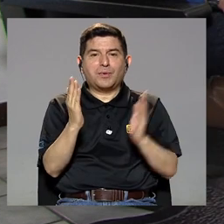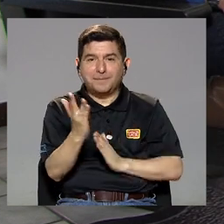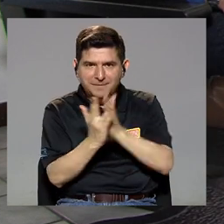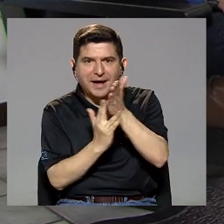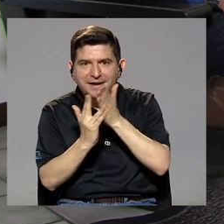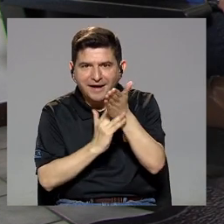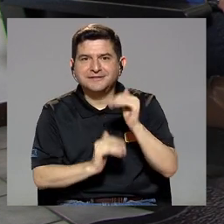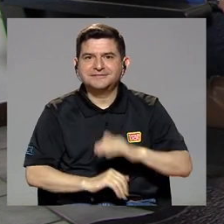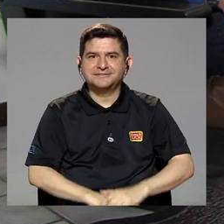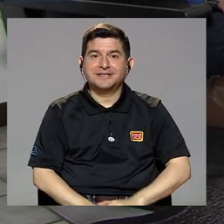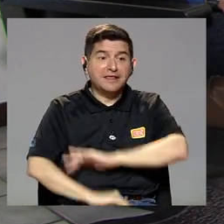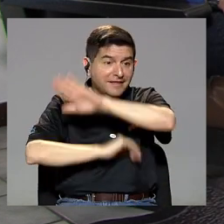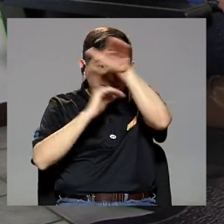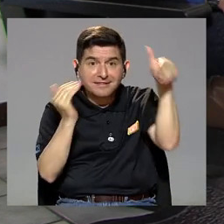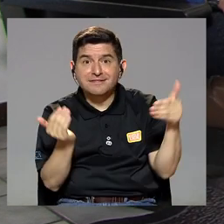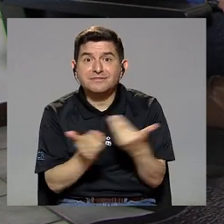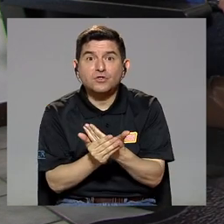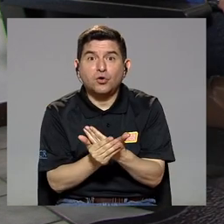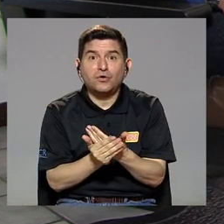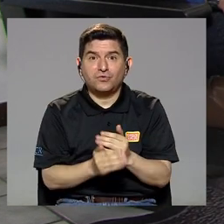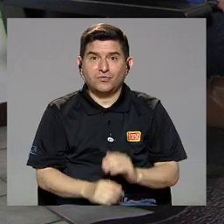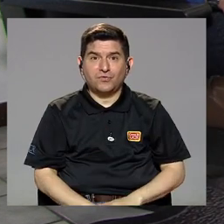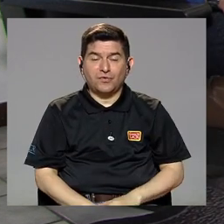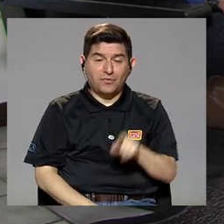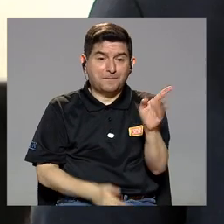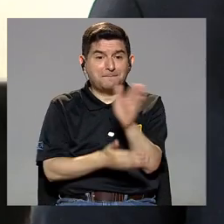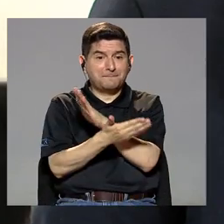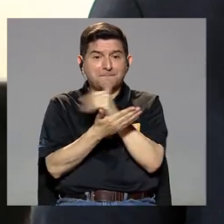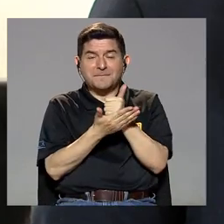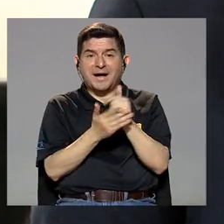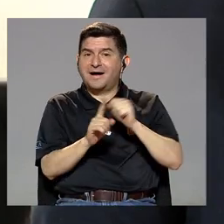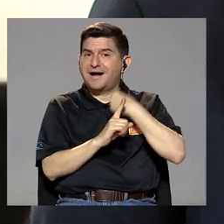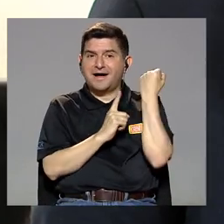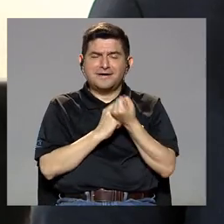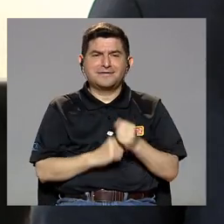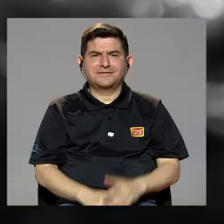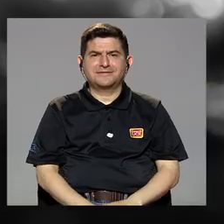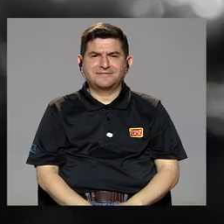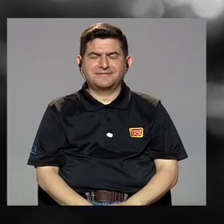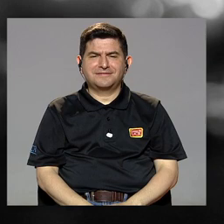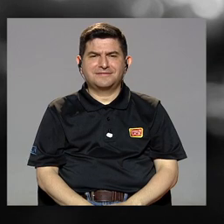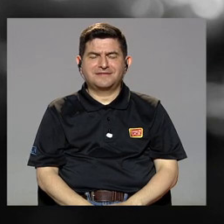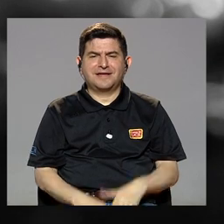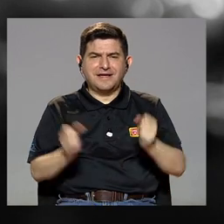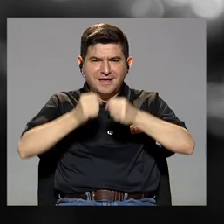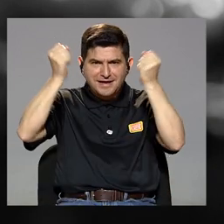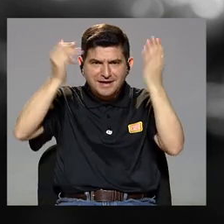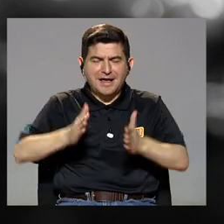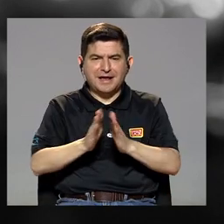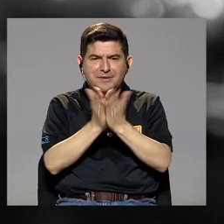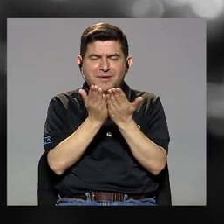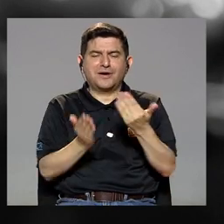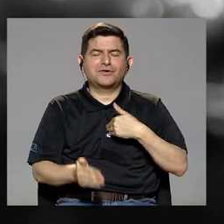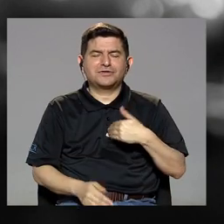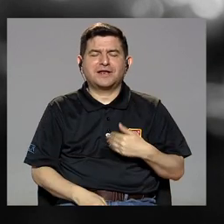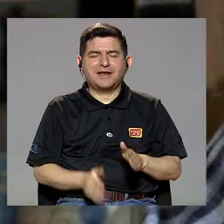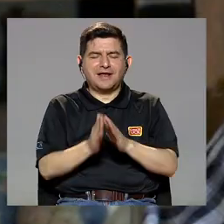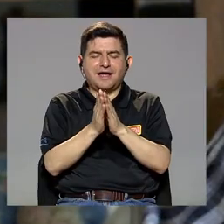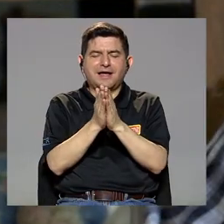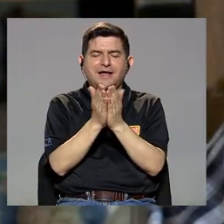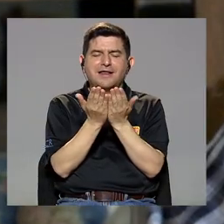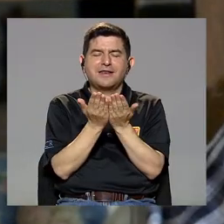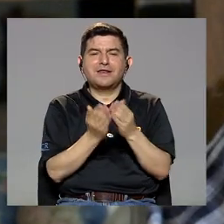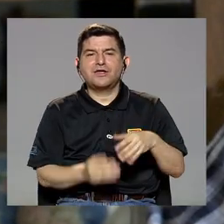todo eso pues en la parte de resultado era bonito y es mago la luna tenía el libro de oro de los niños